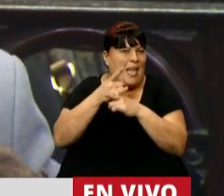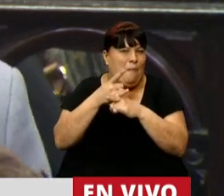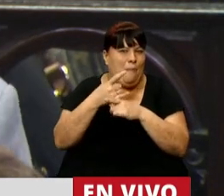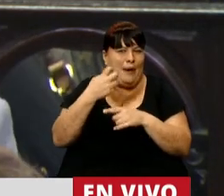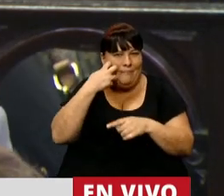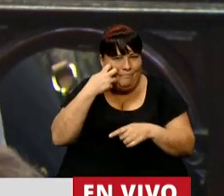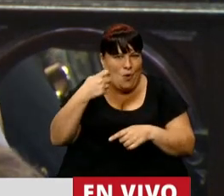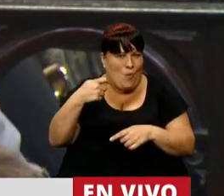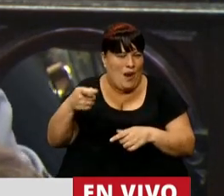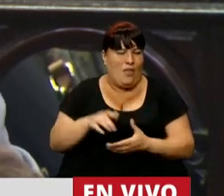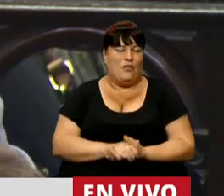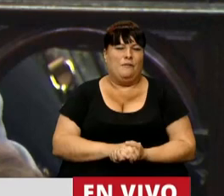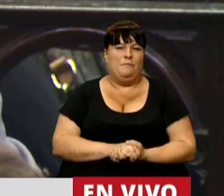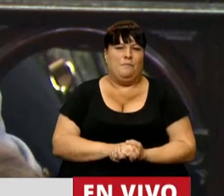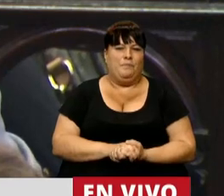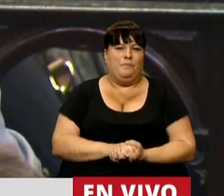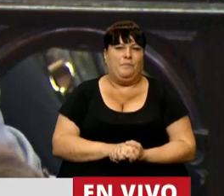habitualmente nuestros abuelos.